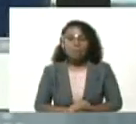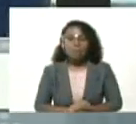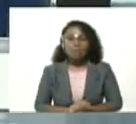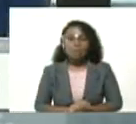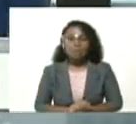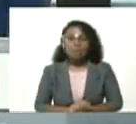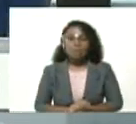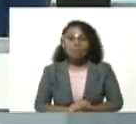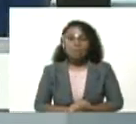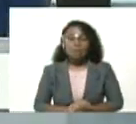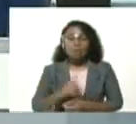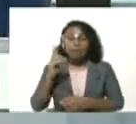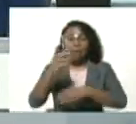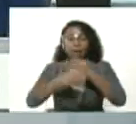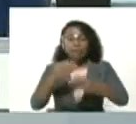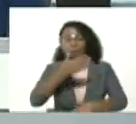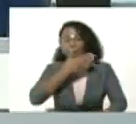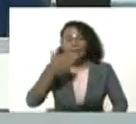Hay que hacer lo que sea mejor.